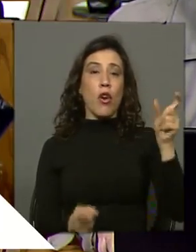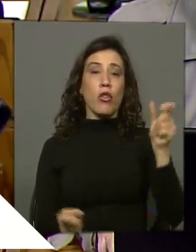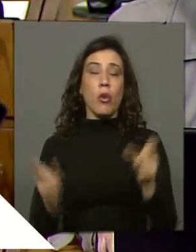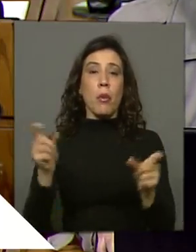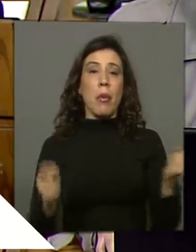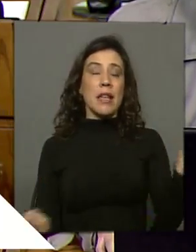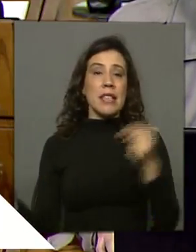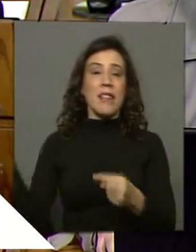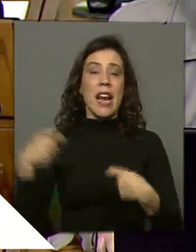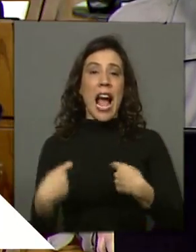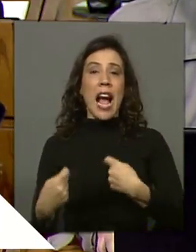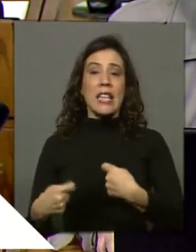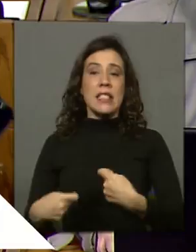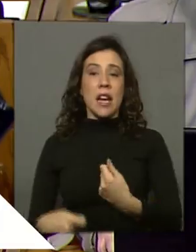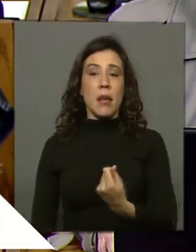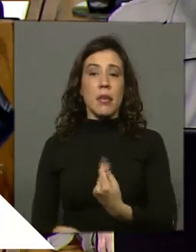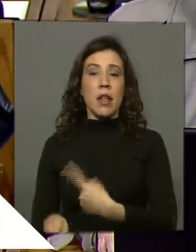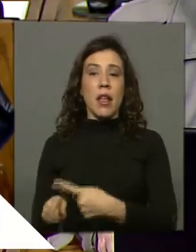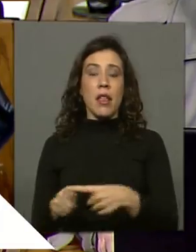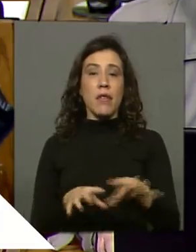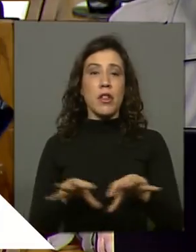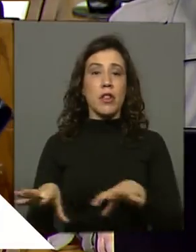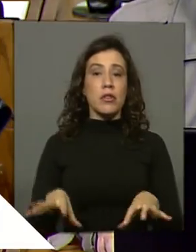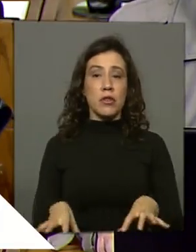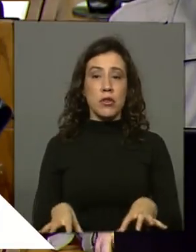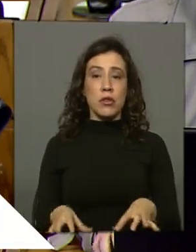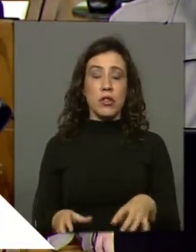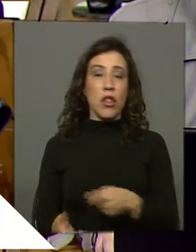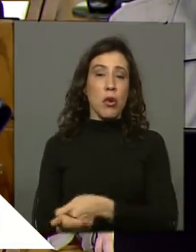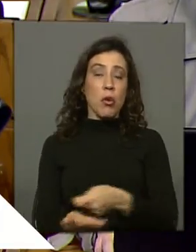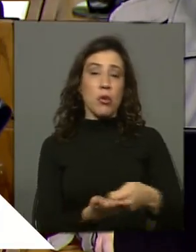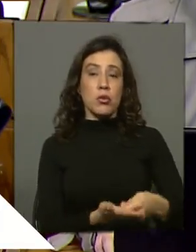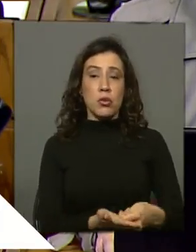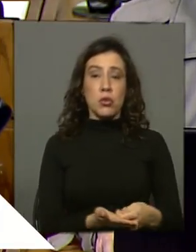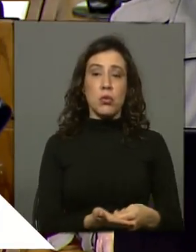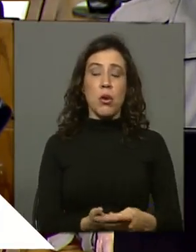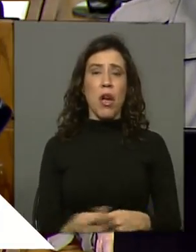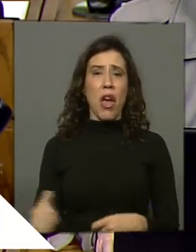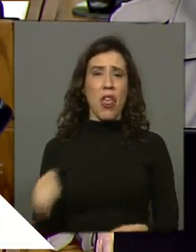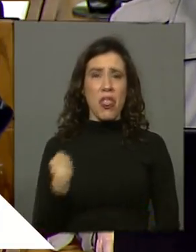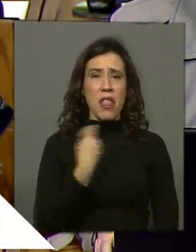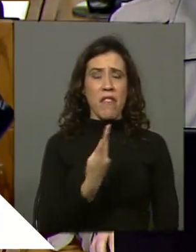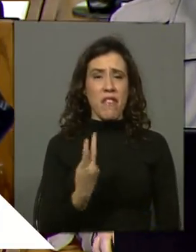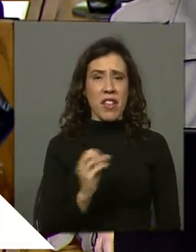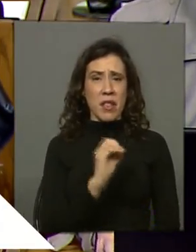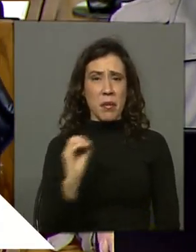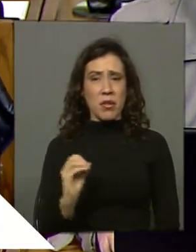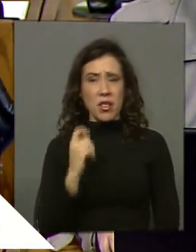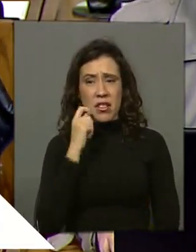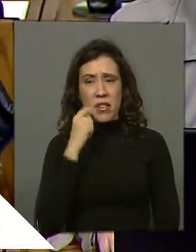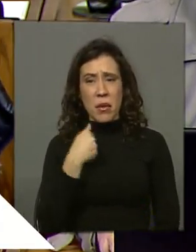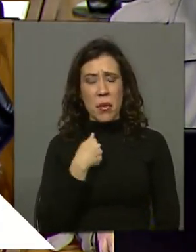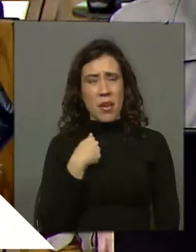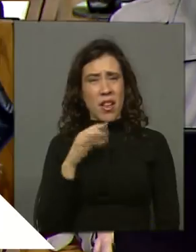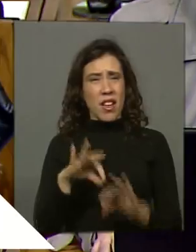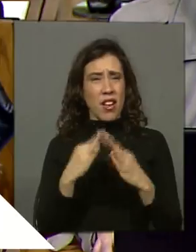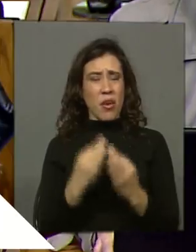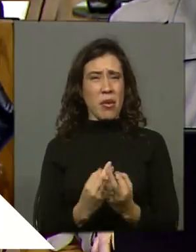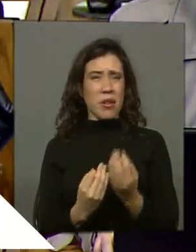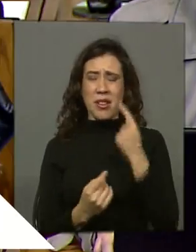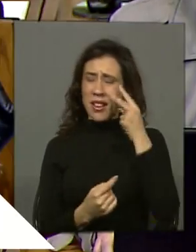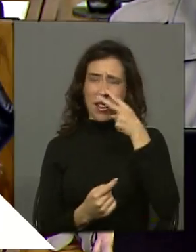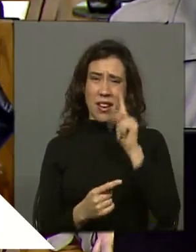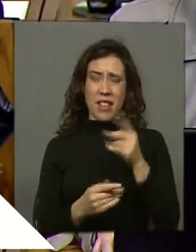turistear y a gastar los recursos en los distintos bienes de consumo en este caso devolverle un 20% sería para mí absolutamente regresivo